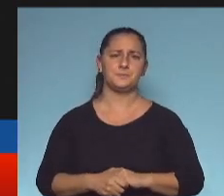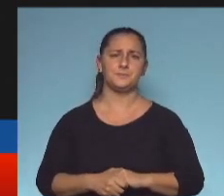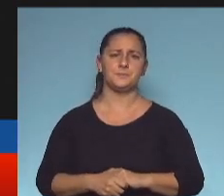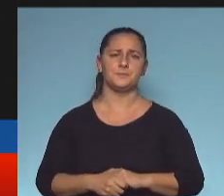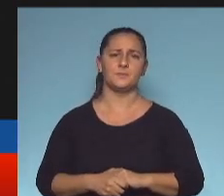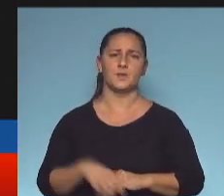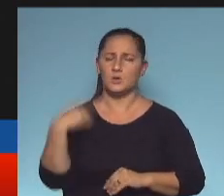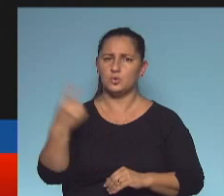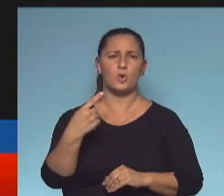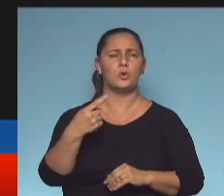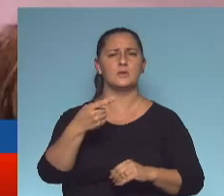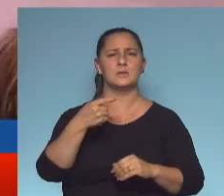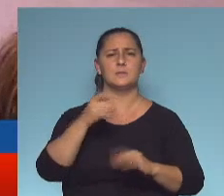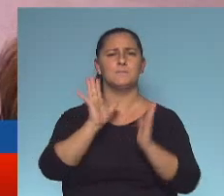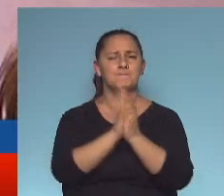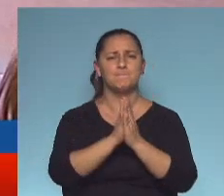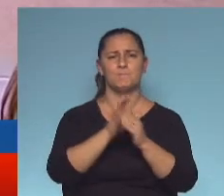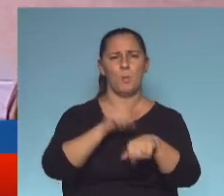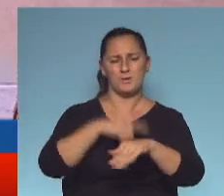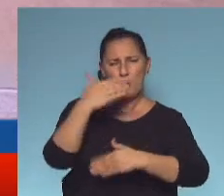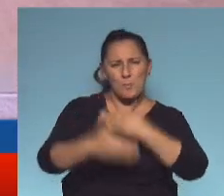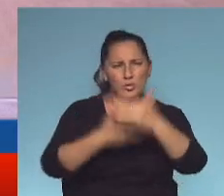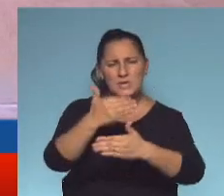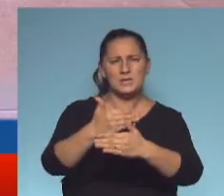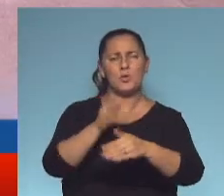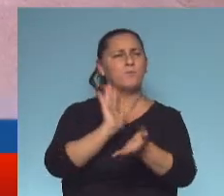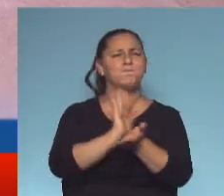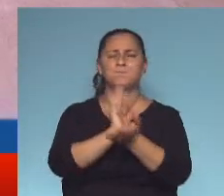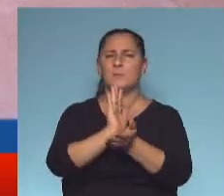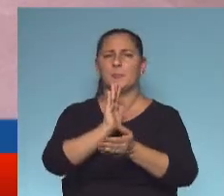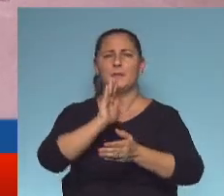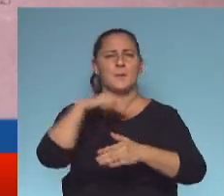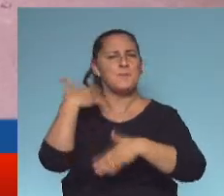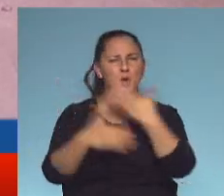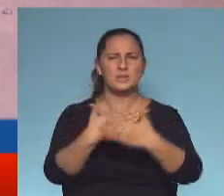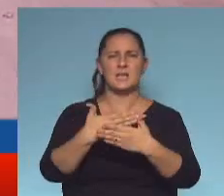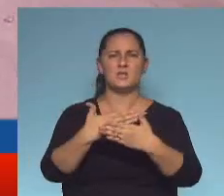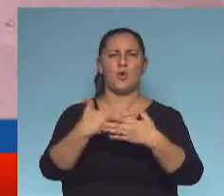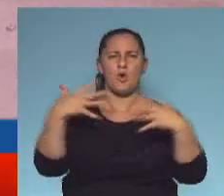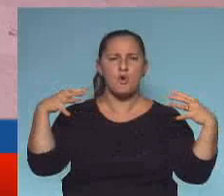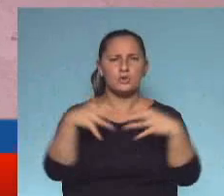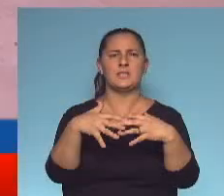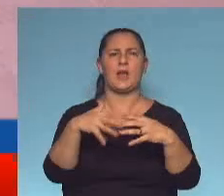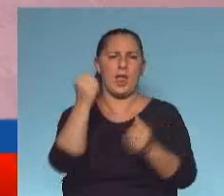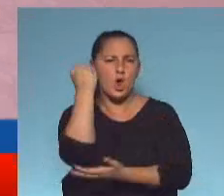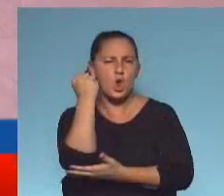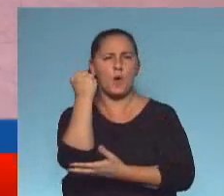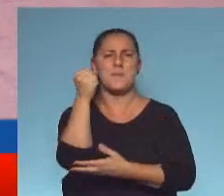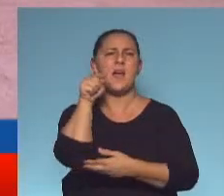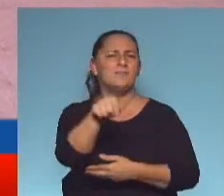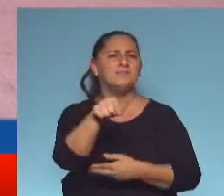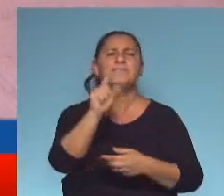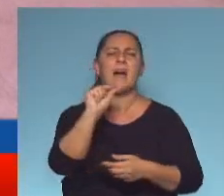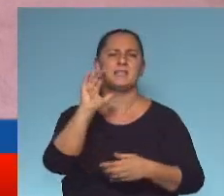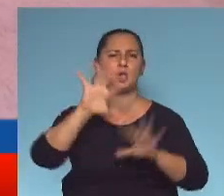Dimos una dura batalla para que ese proceso, que para nosotros es un proceso de concentración económica basada